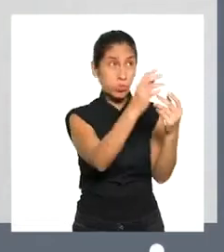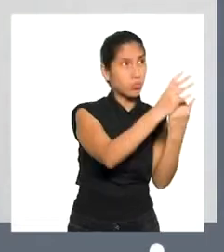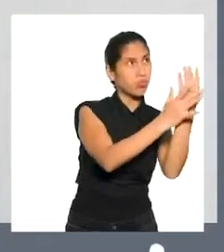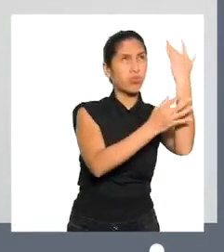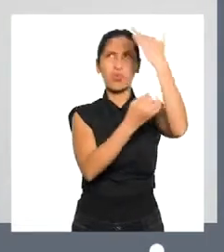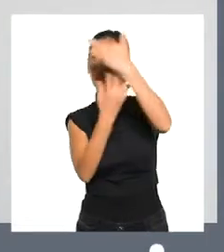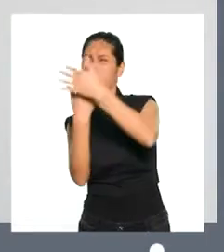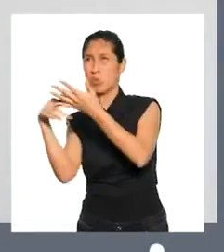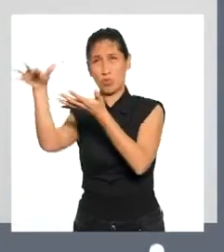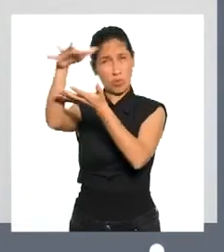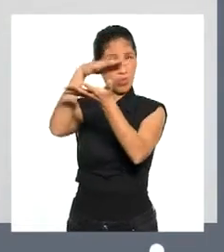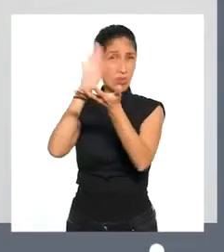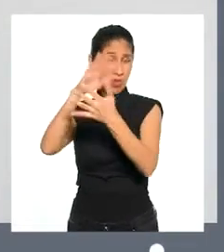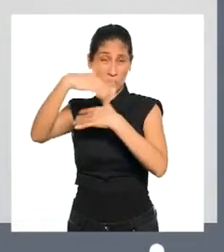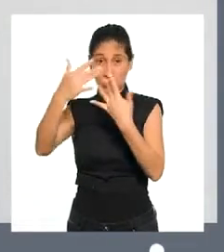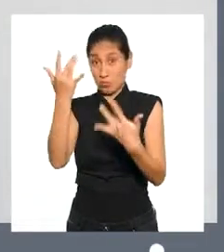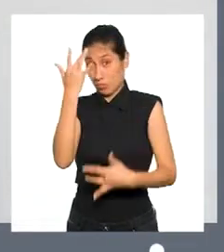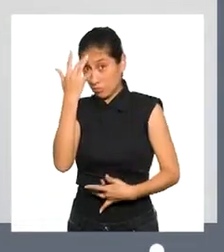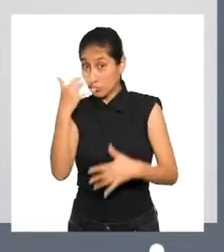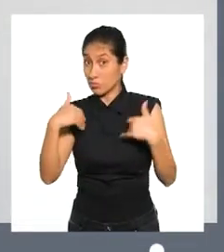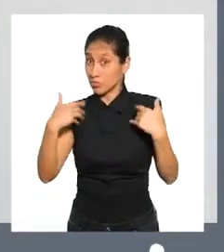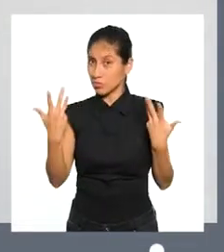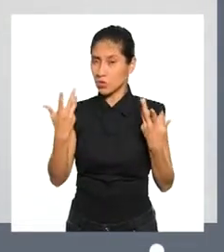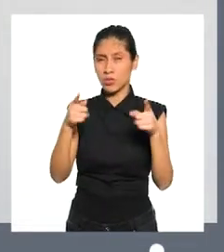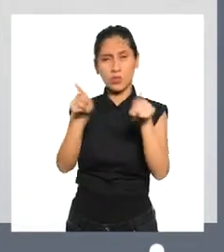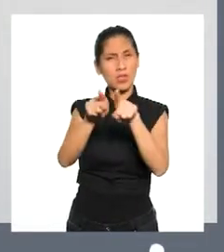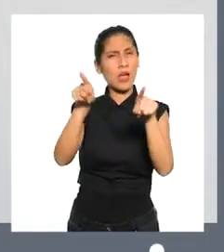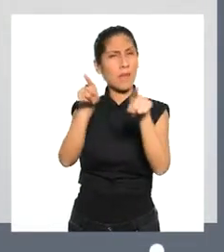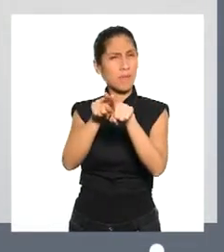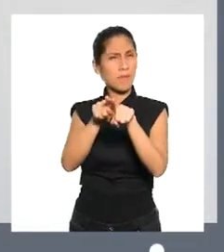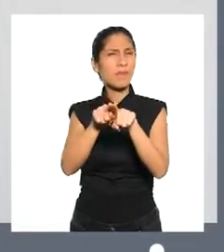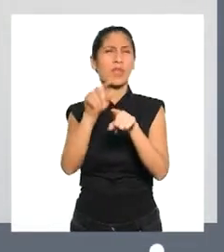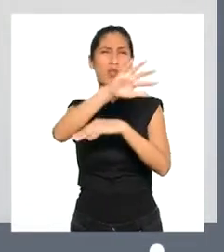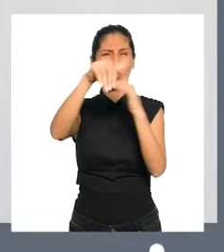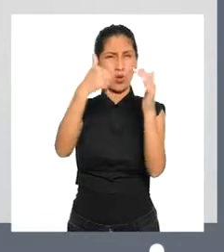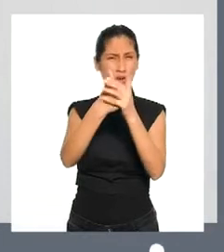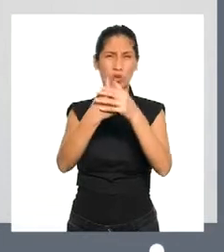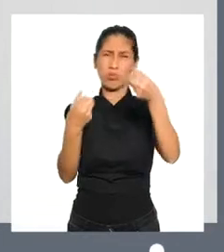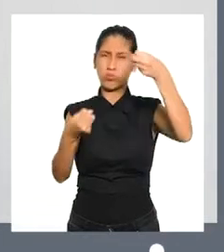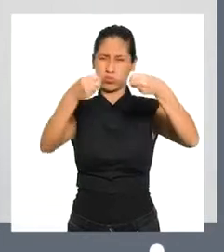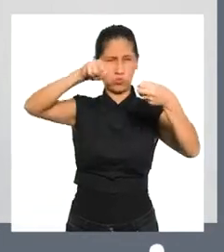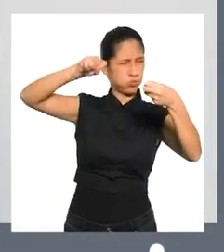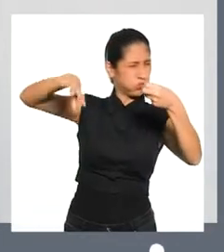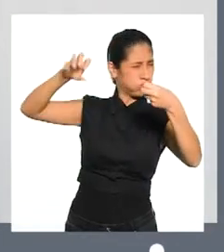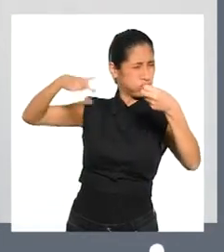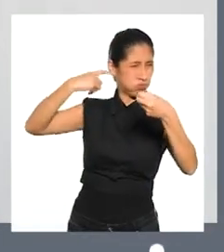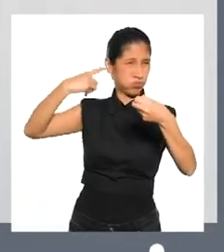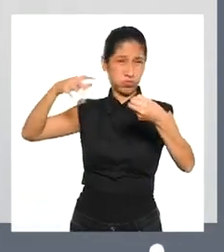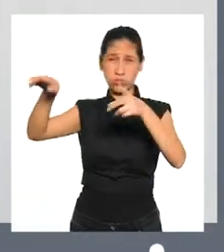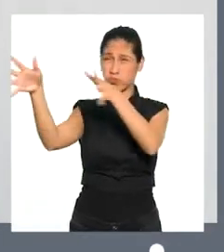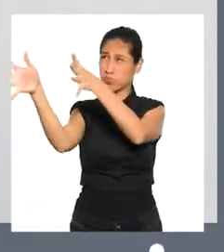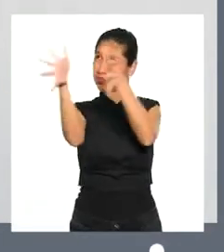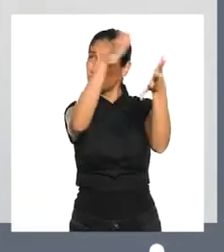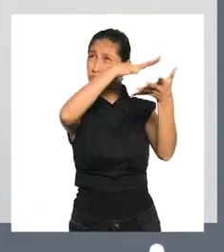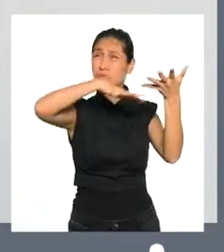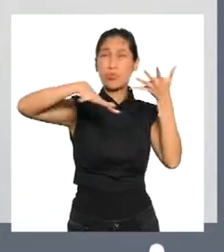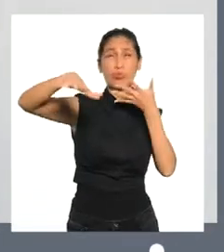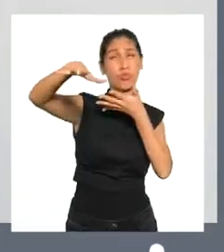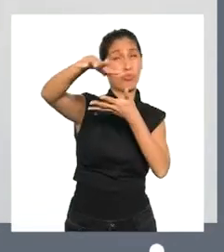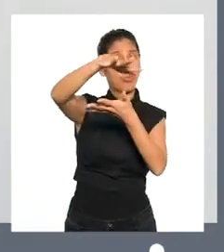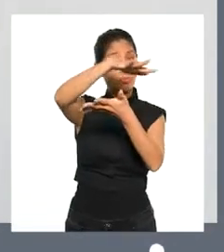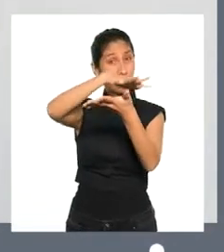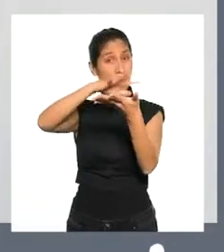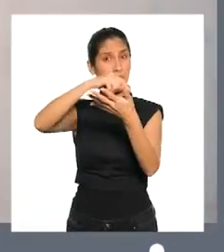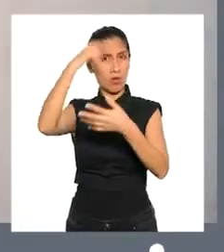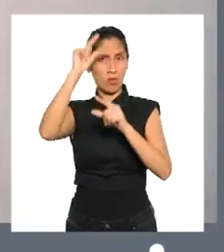ruido, la contaminación, la calidad del agua o el exceso de químicos en tu vida son algunos de los factores medioambientales que pueden causar deterioro en